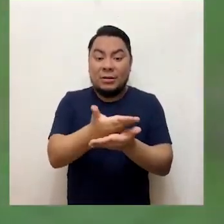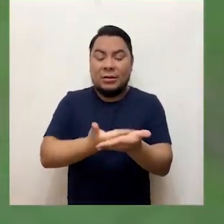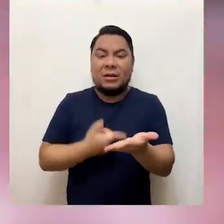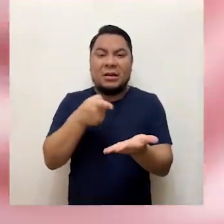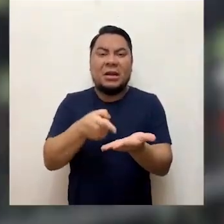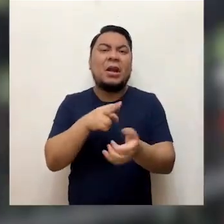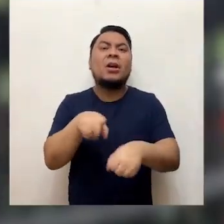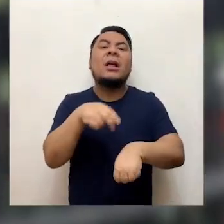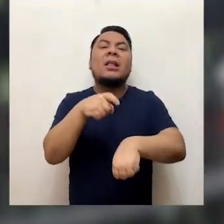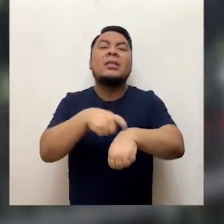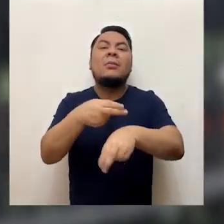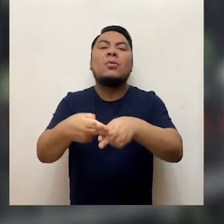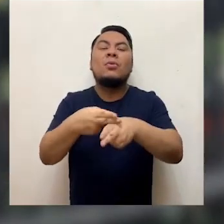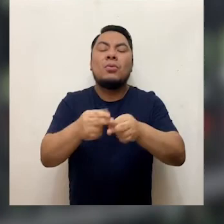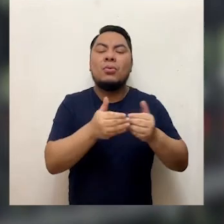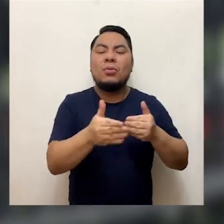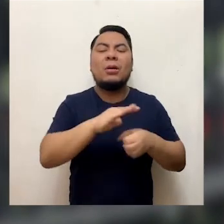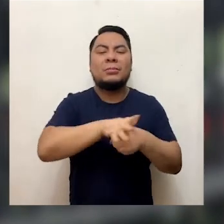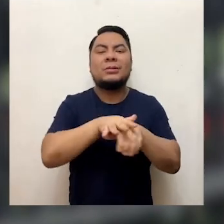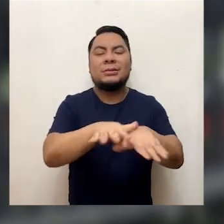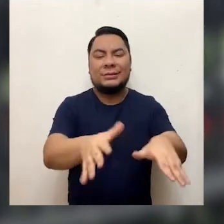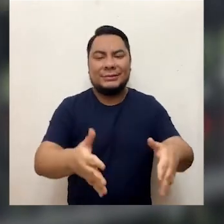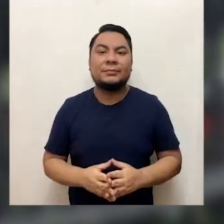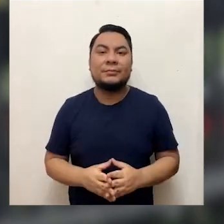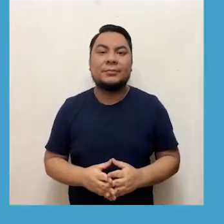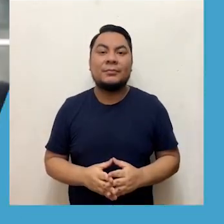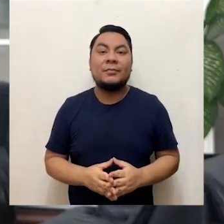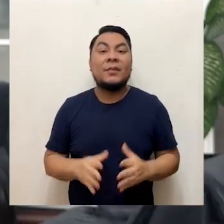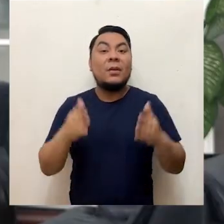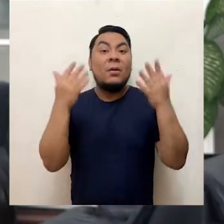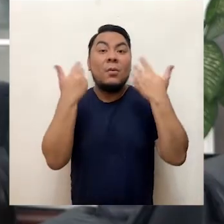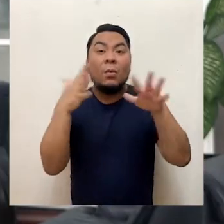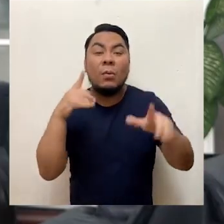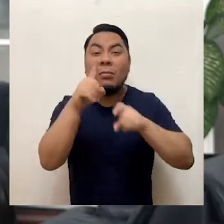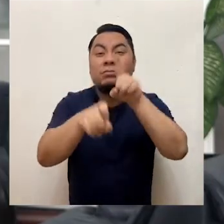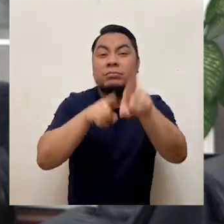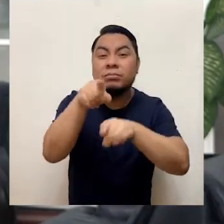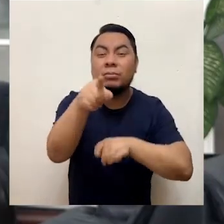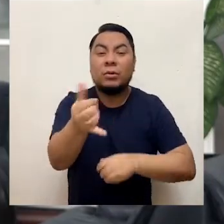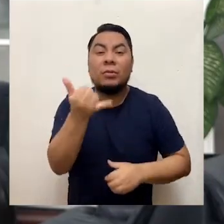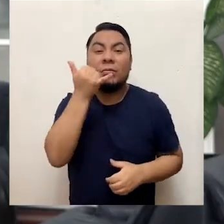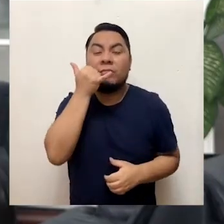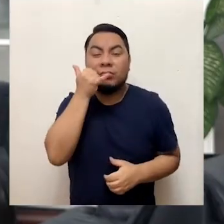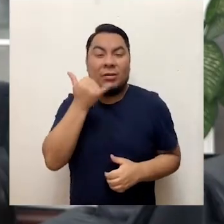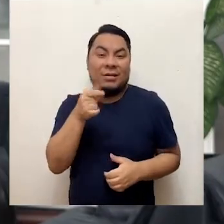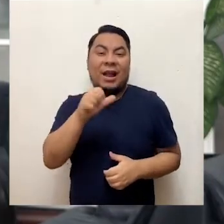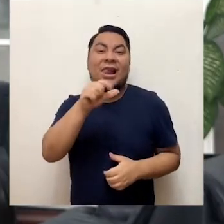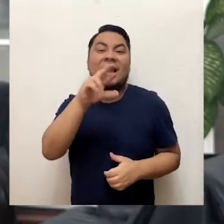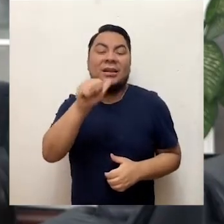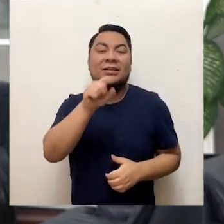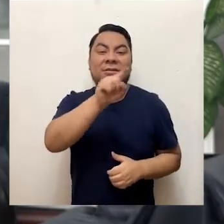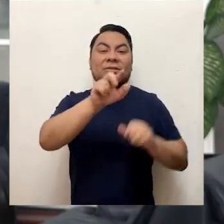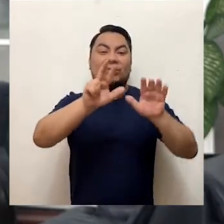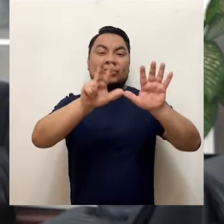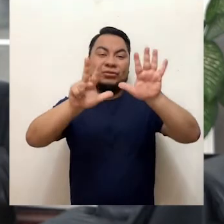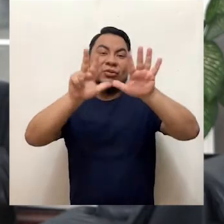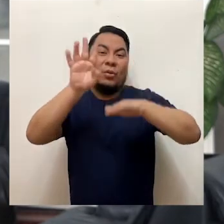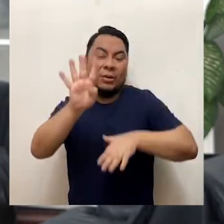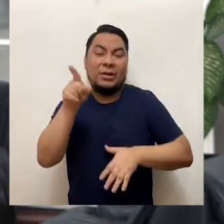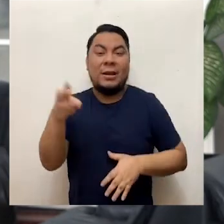de naturaleza temporal, solo por la pandemia. Para cualquier consulta, podrá comunicarse al Fono Alegra,